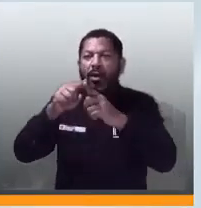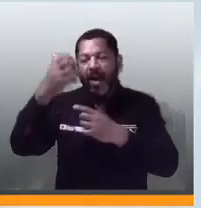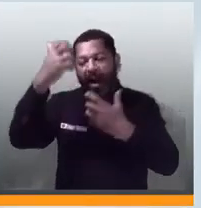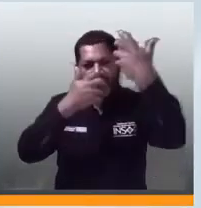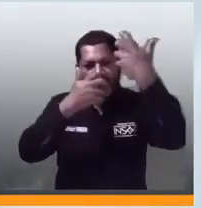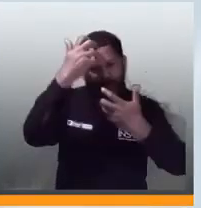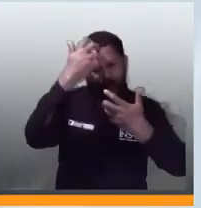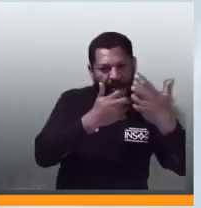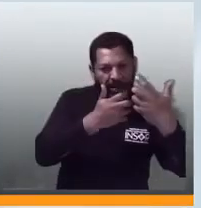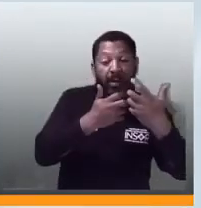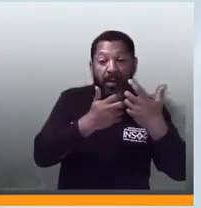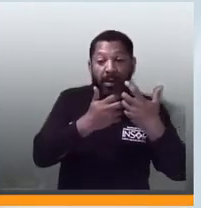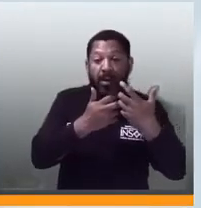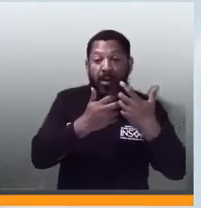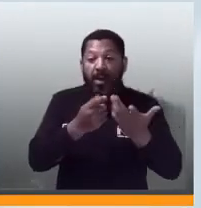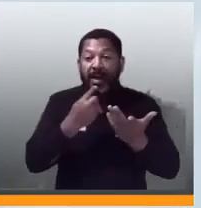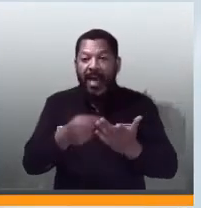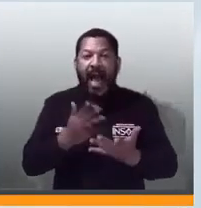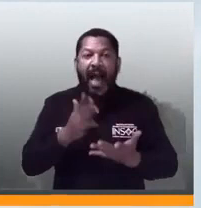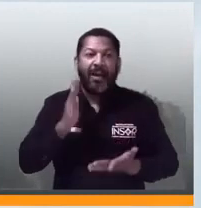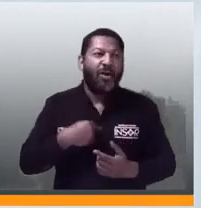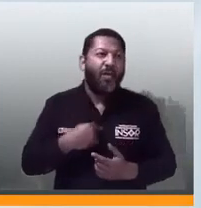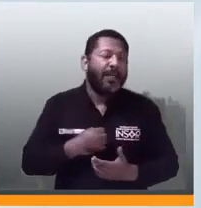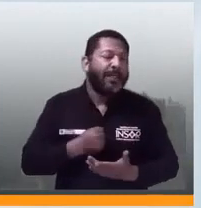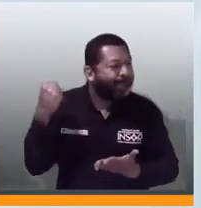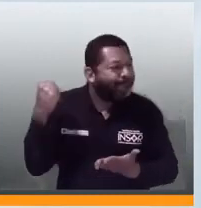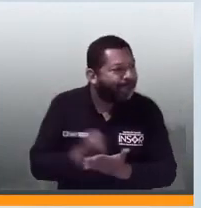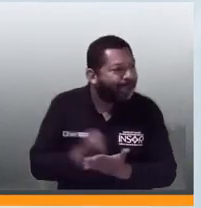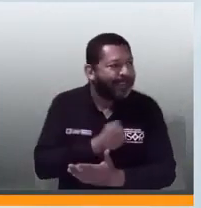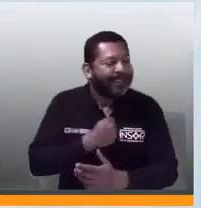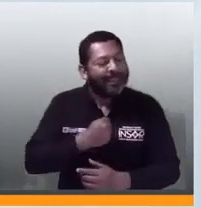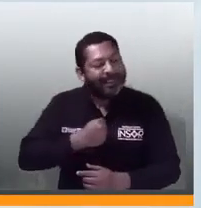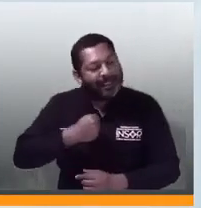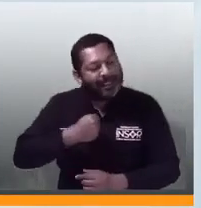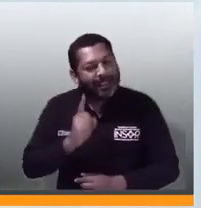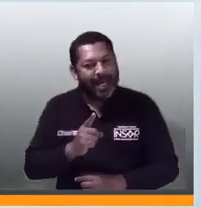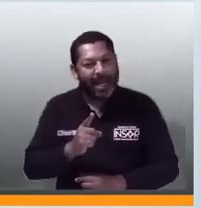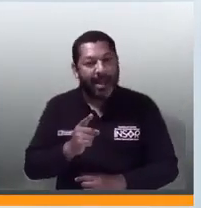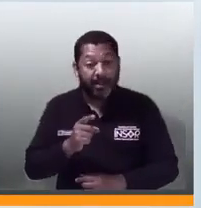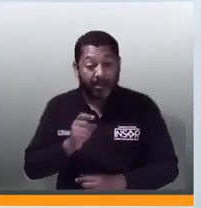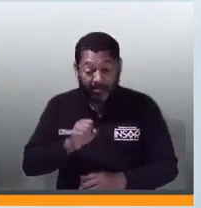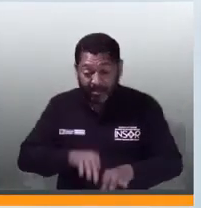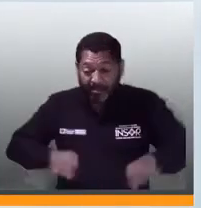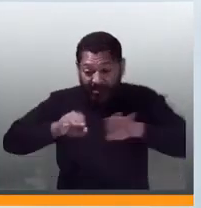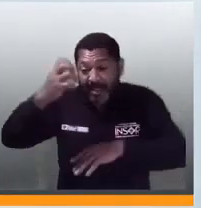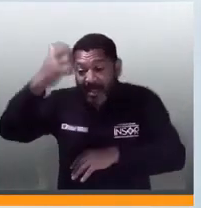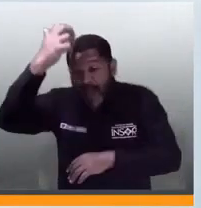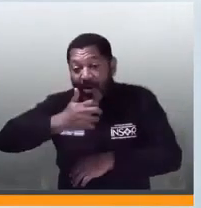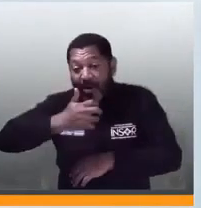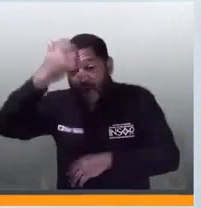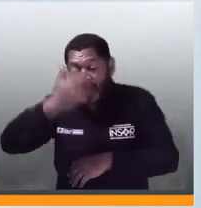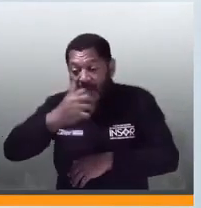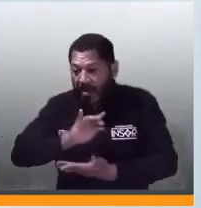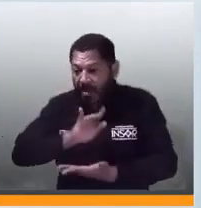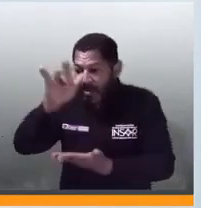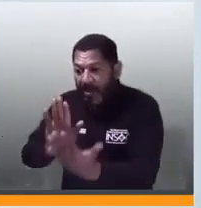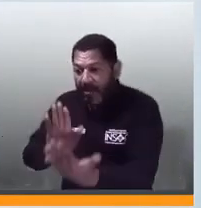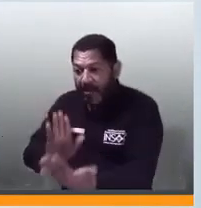uno lo llama algunos de los dolores que tenemos los docentes. Necesitamos evaluación, si en lo presencial nos